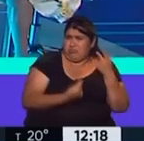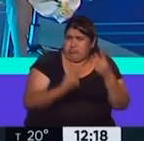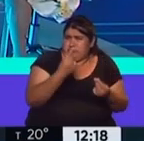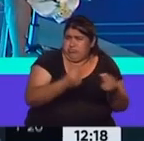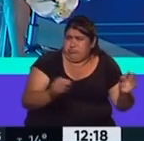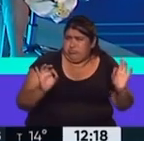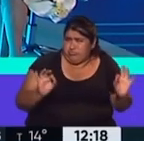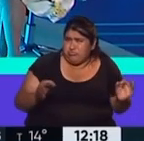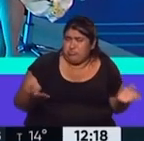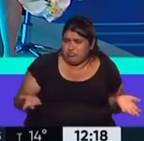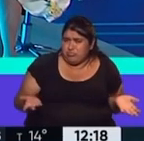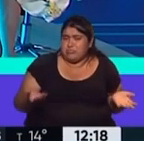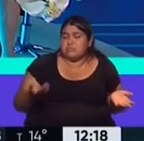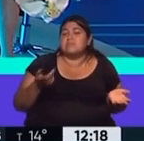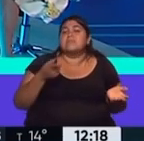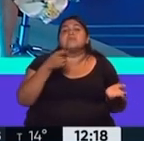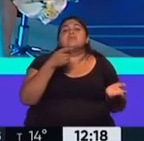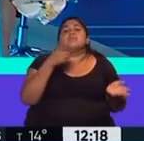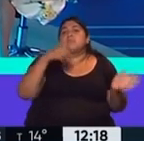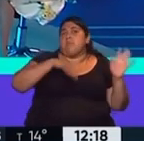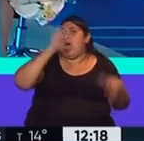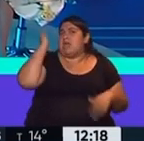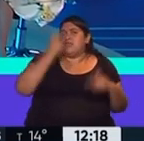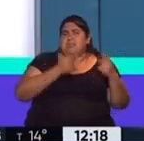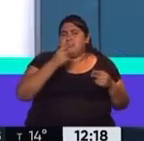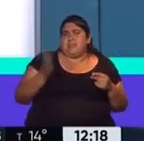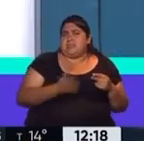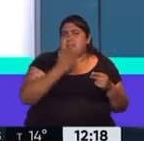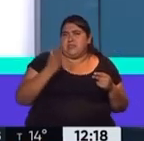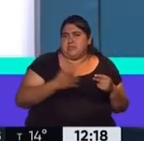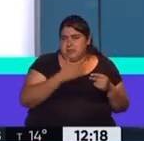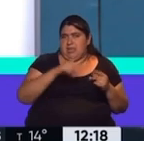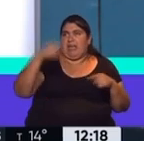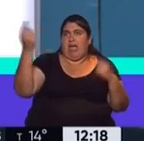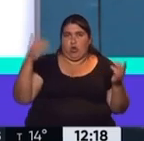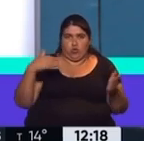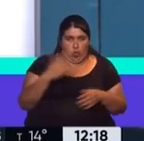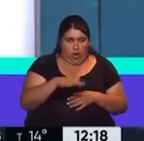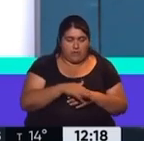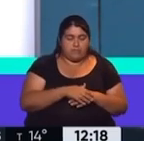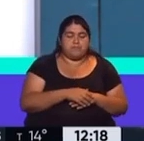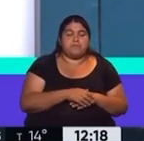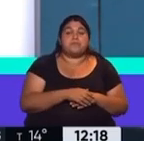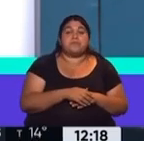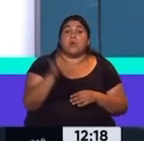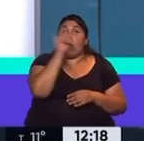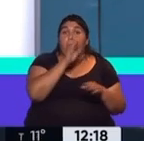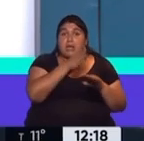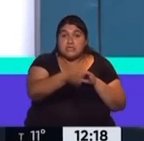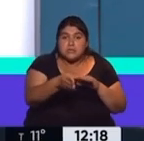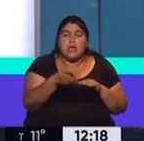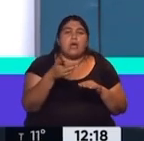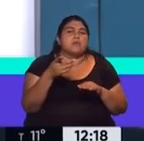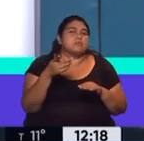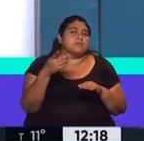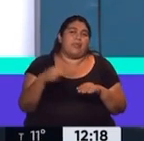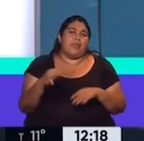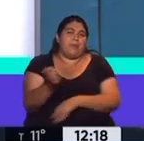en toda la provincia es el centro que más que uno entonces tienen que entrar a la universidad y querer vacunarse